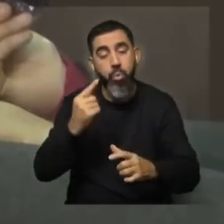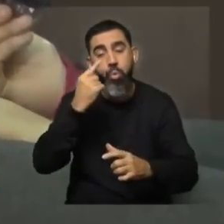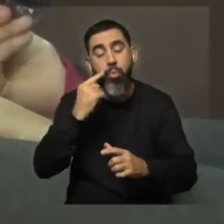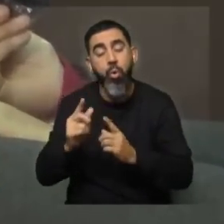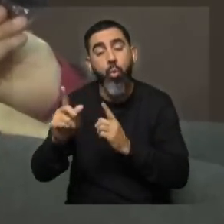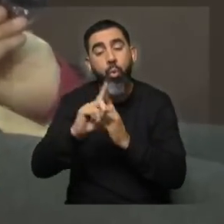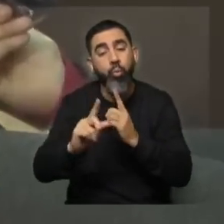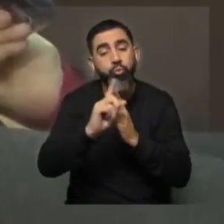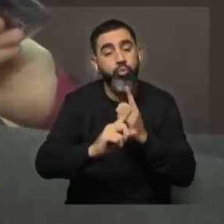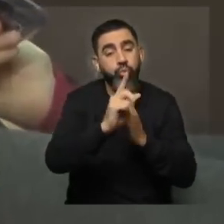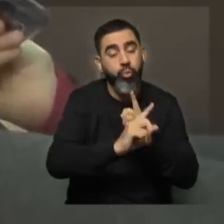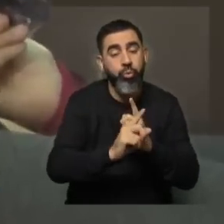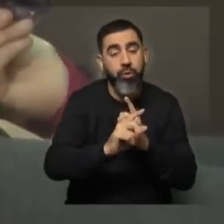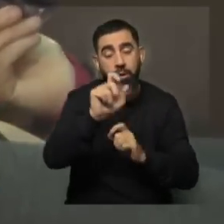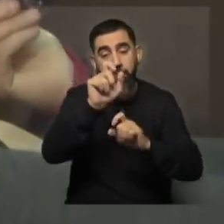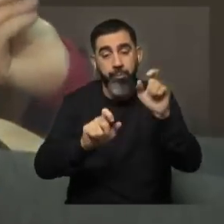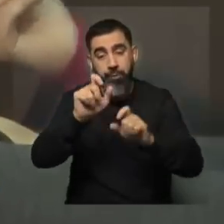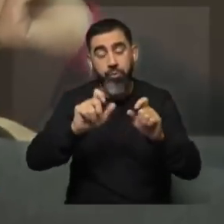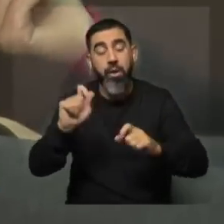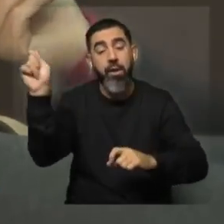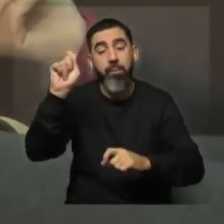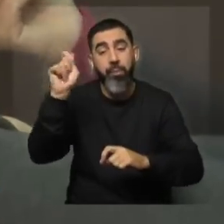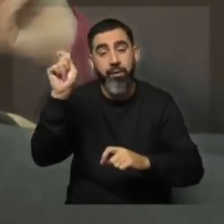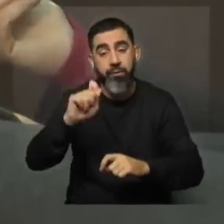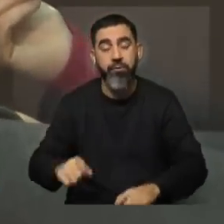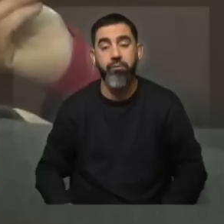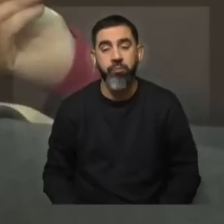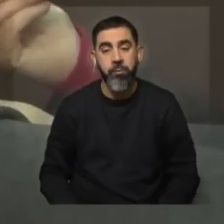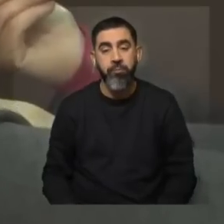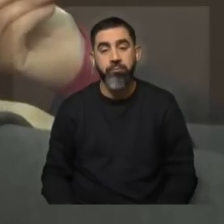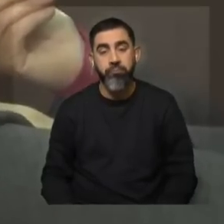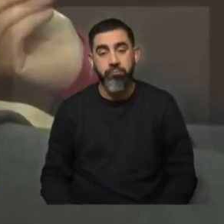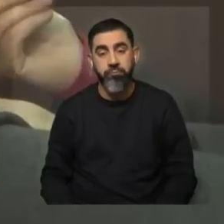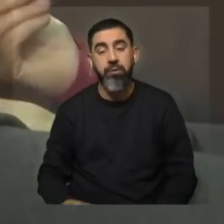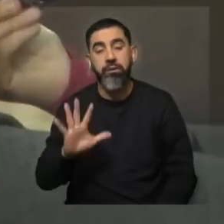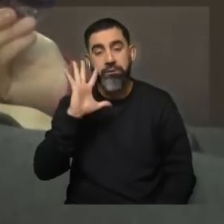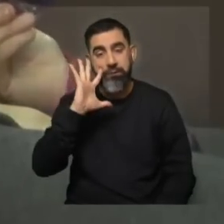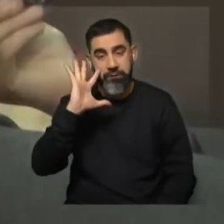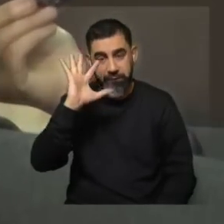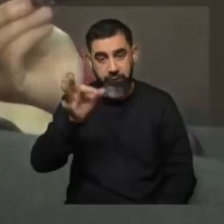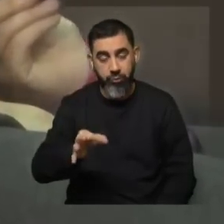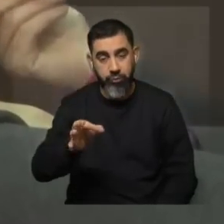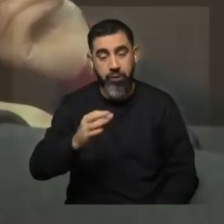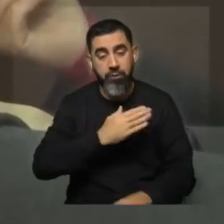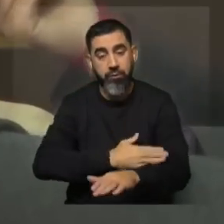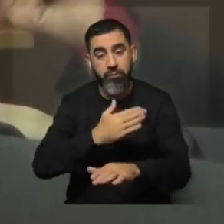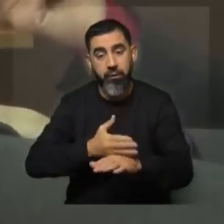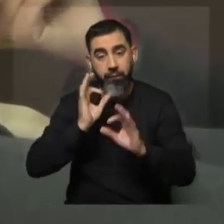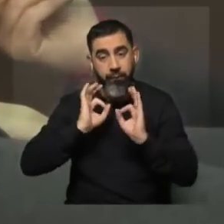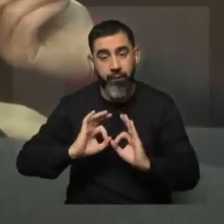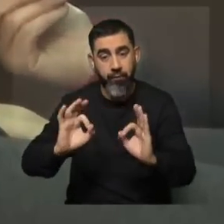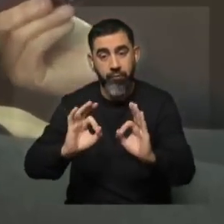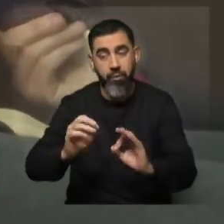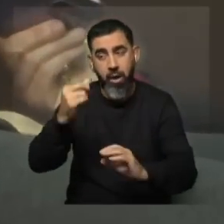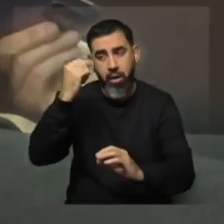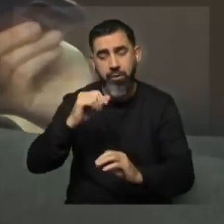consultas de de pacientes a la emergencia lo cual ya se empieza a notar el efecto de las vacaciones ayer